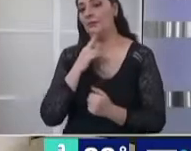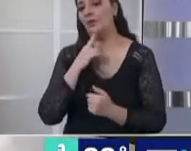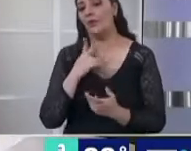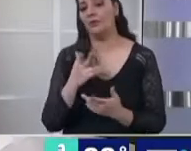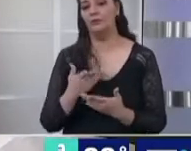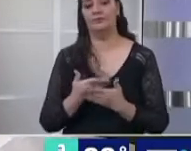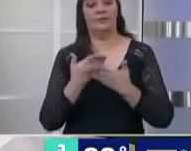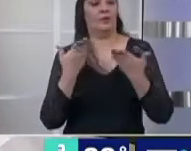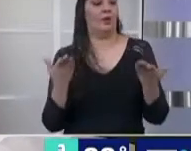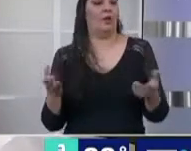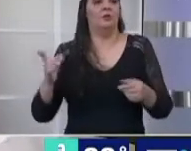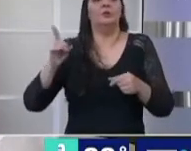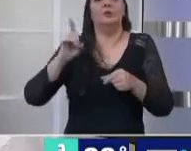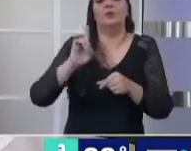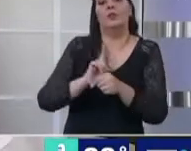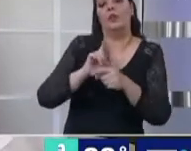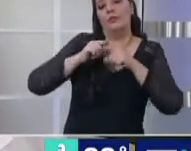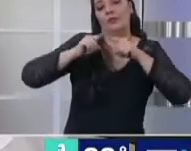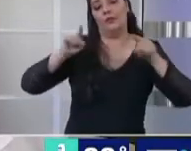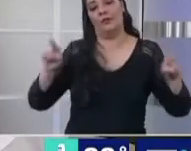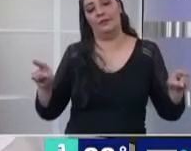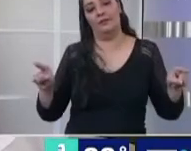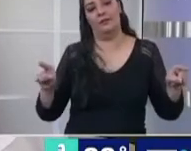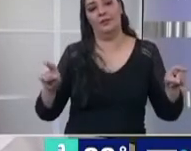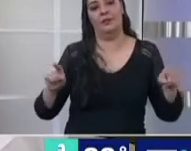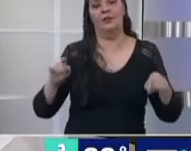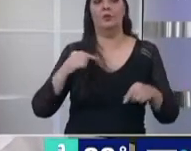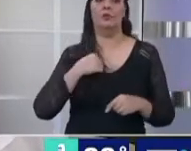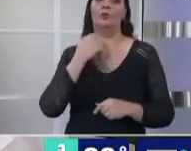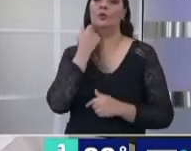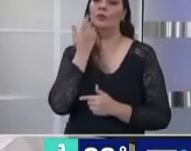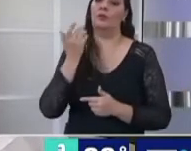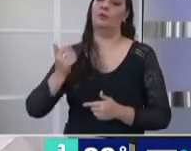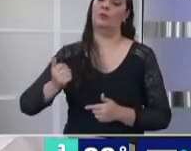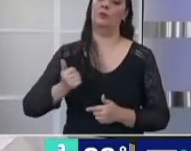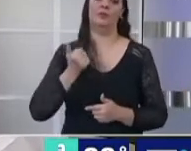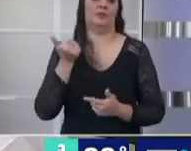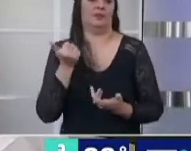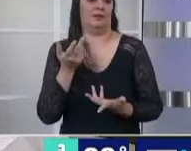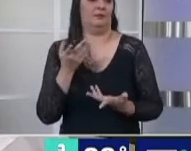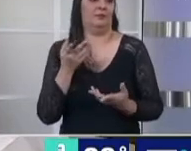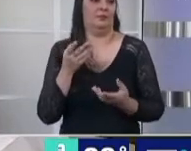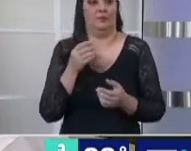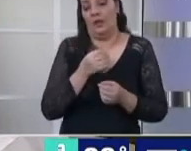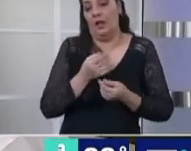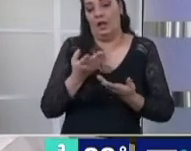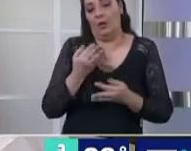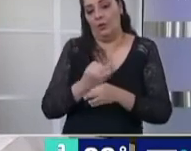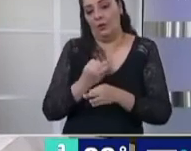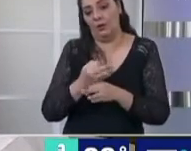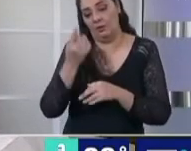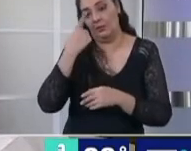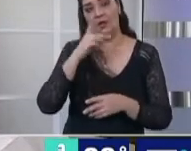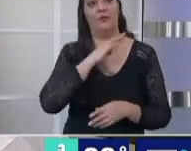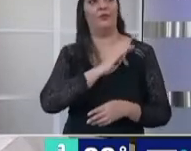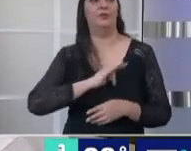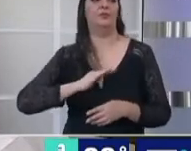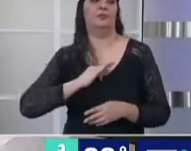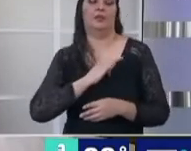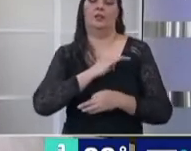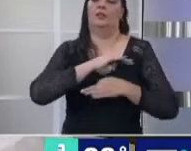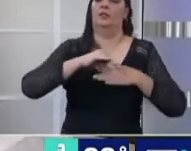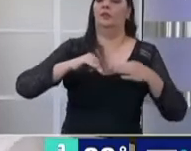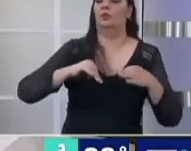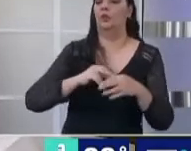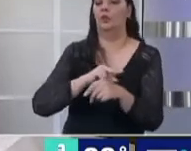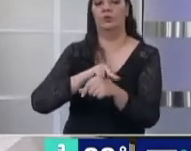hoy es un día diferente. Hoy quiero aprovechar esta entrevista para felicitar a todas